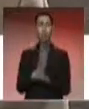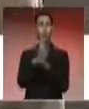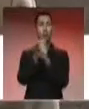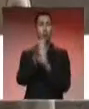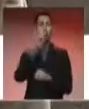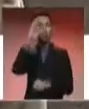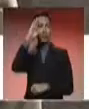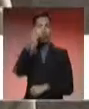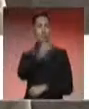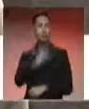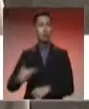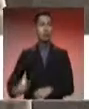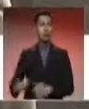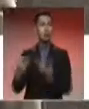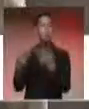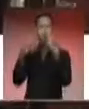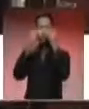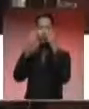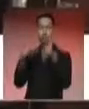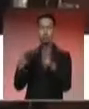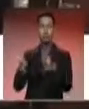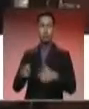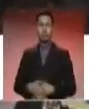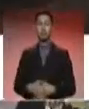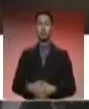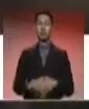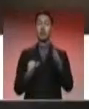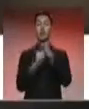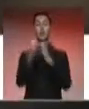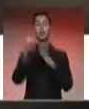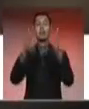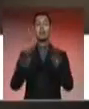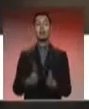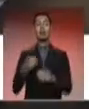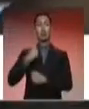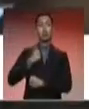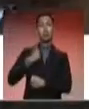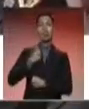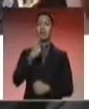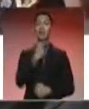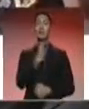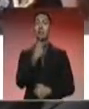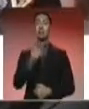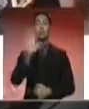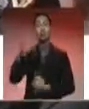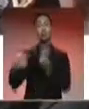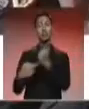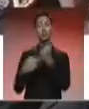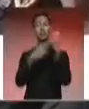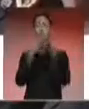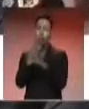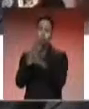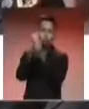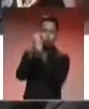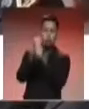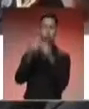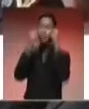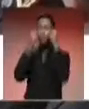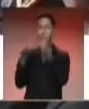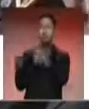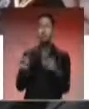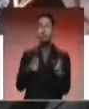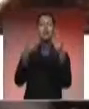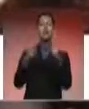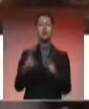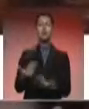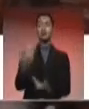Policía Nacional como las Fuerzas Armadas. El ministro de Defensa dijo que se protegerán los recursos de seguridad. Están a punto de